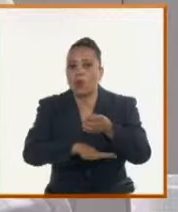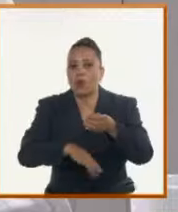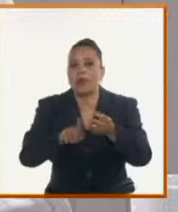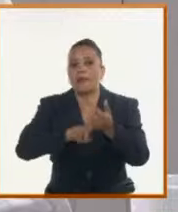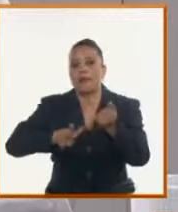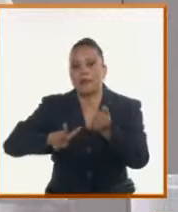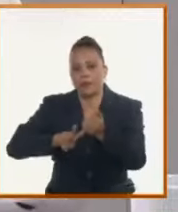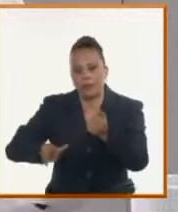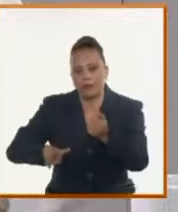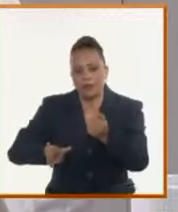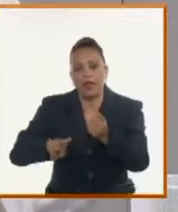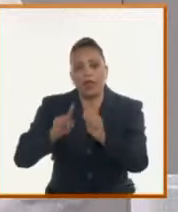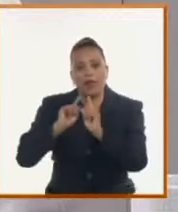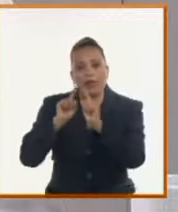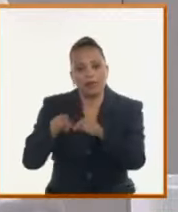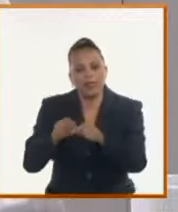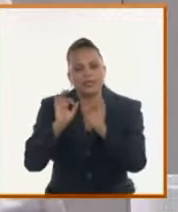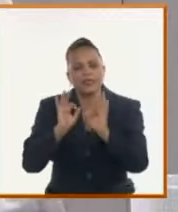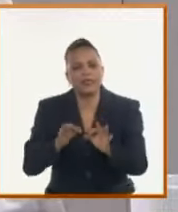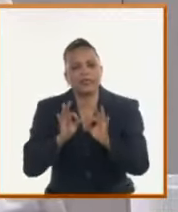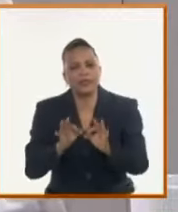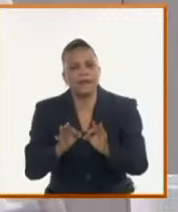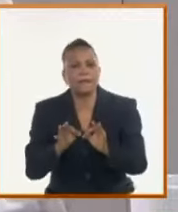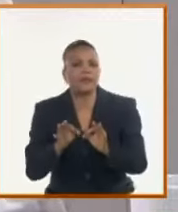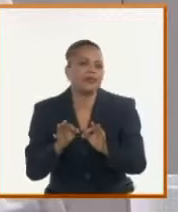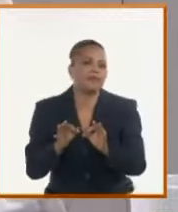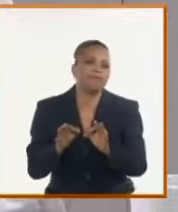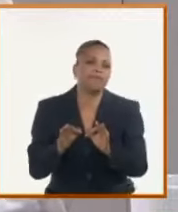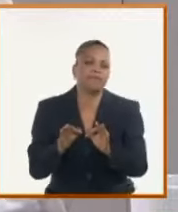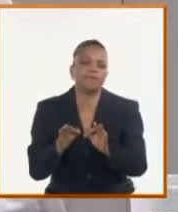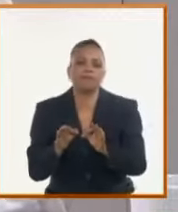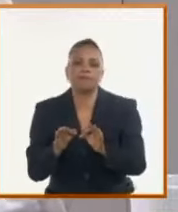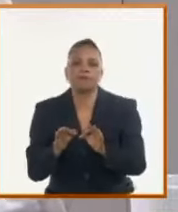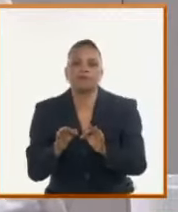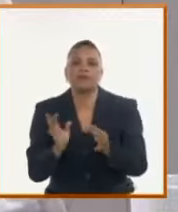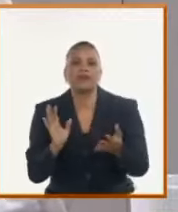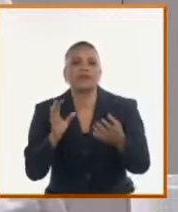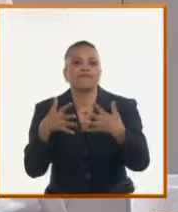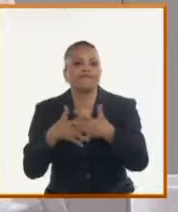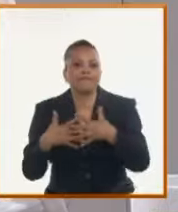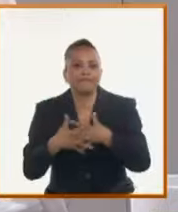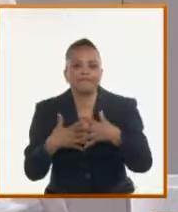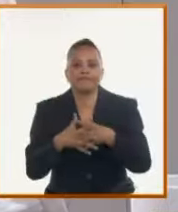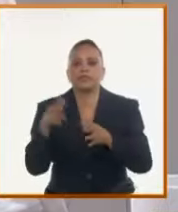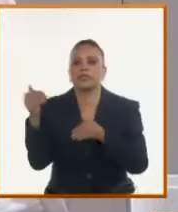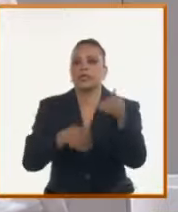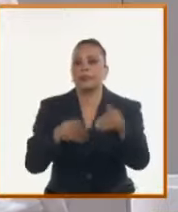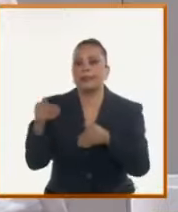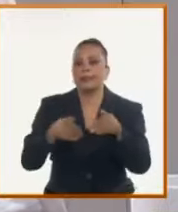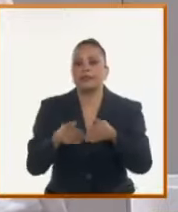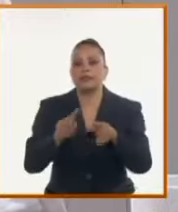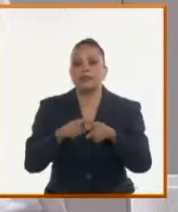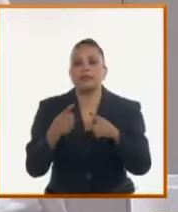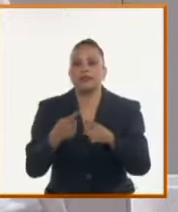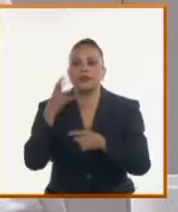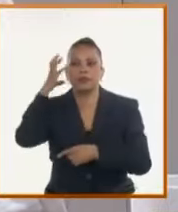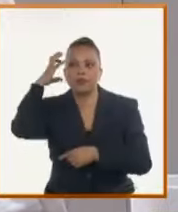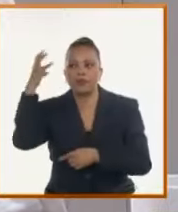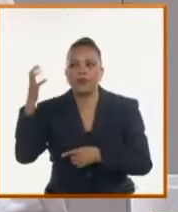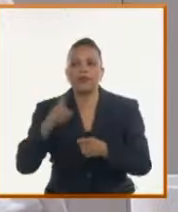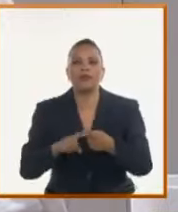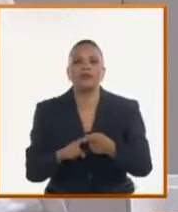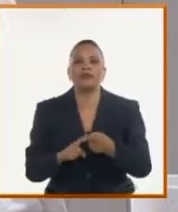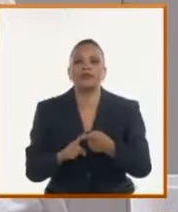provincias donde siempre está muy afianzada la participación de de los gobiernos